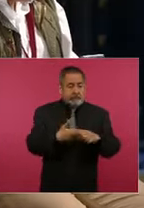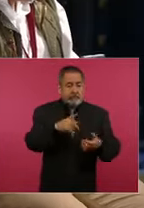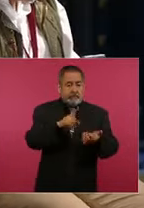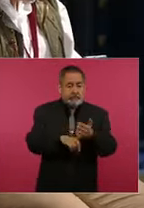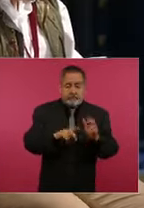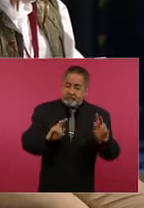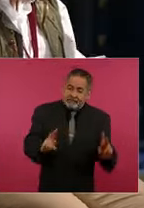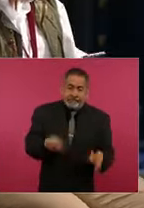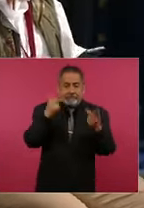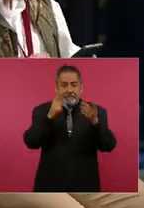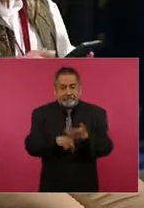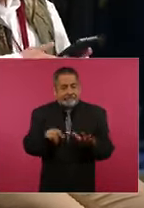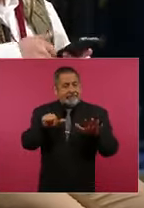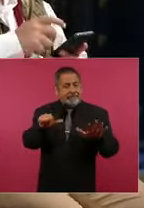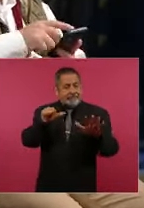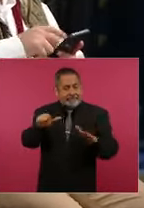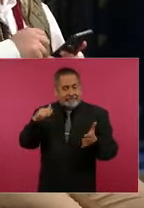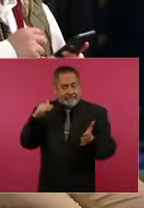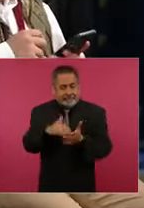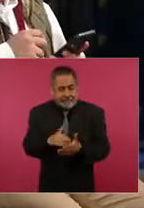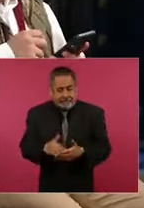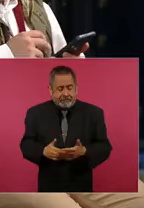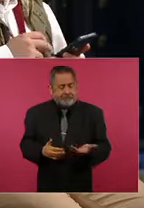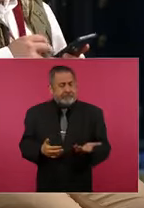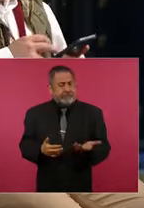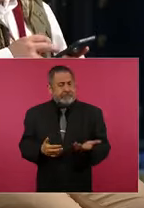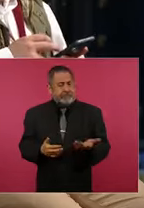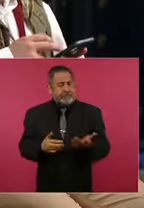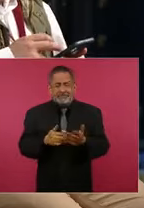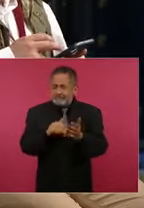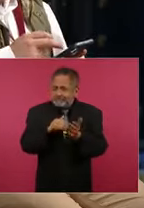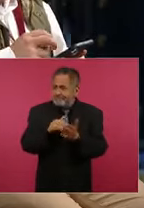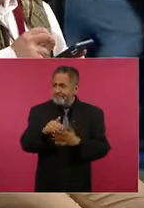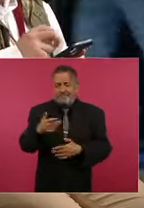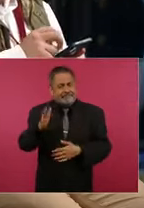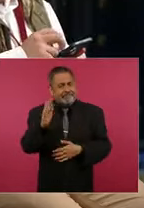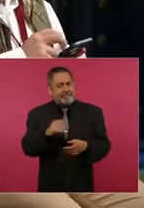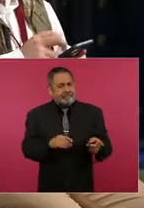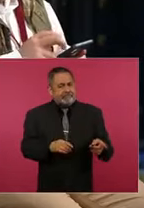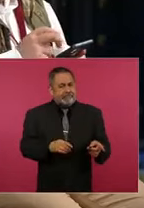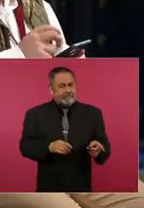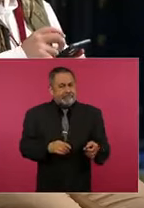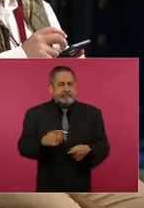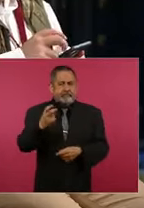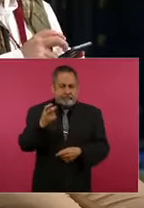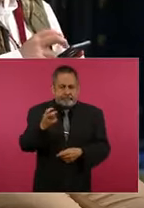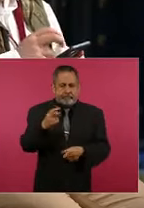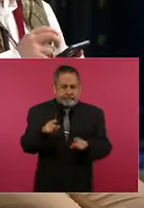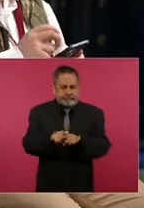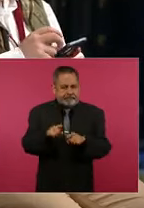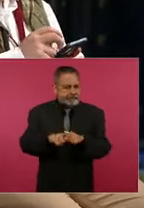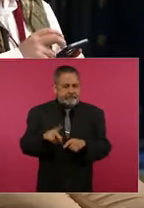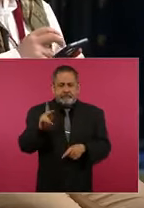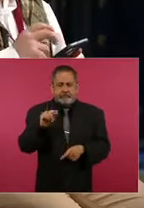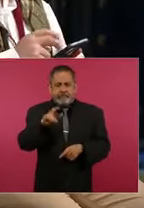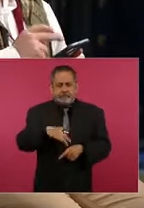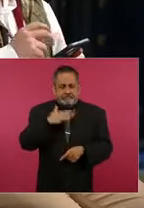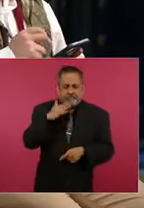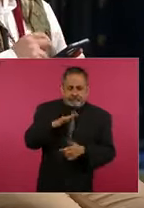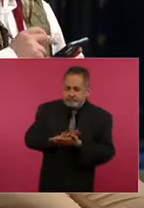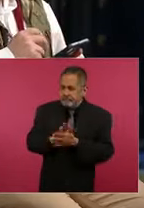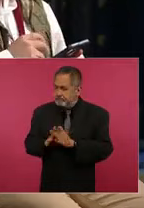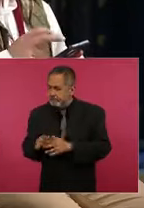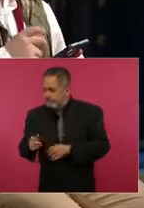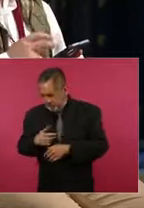en 16 millones, ¿no? Entonces, ese es también este tipo de estrategias corruptas que